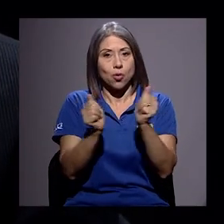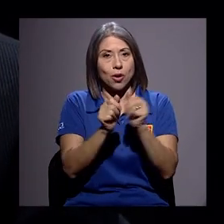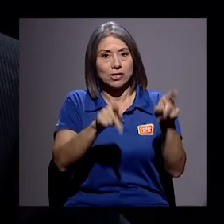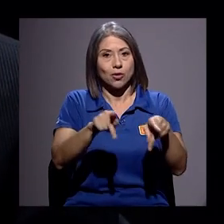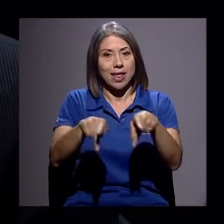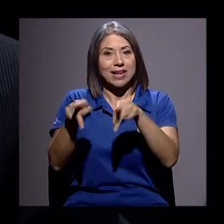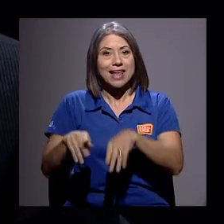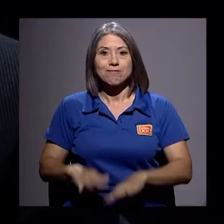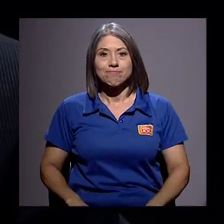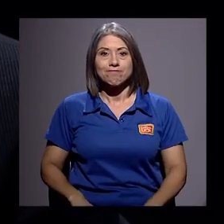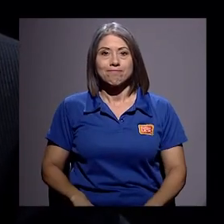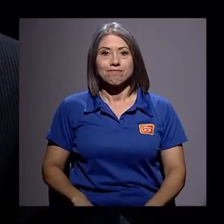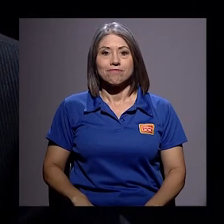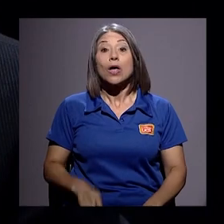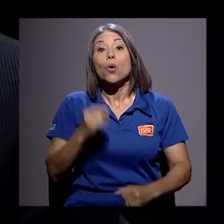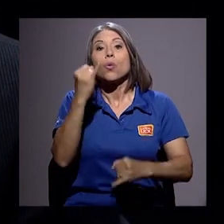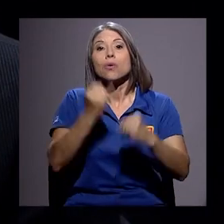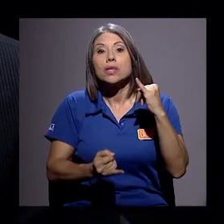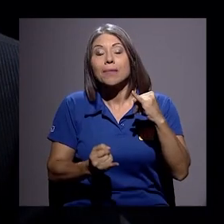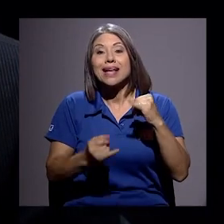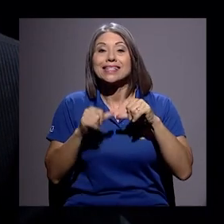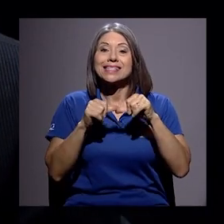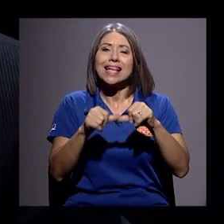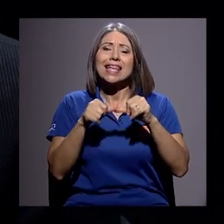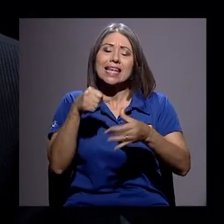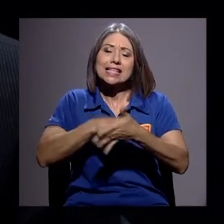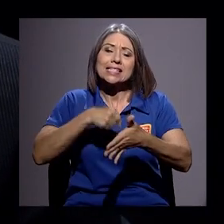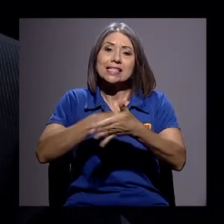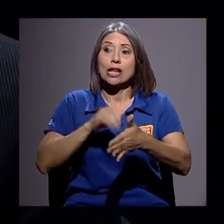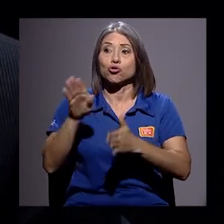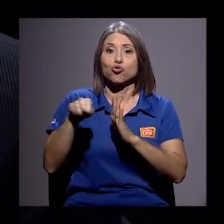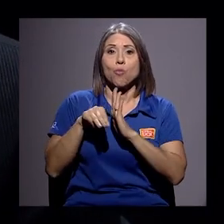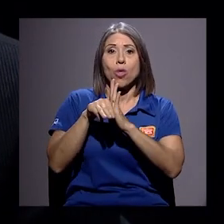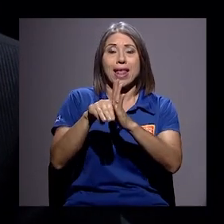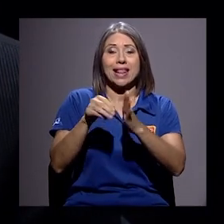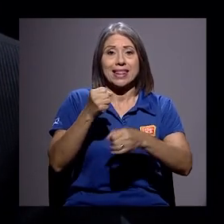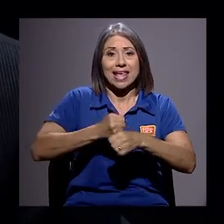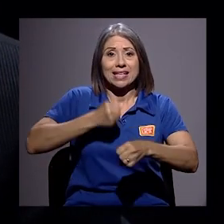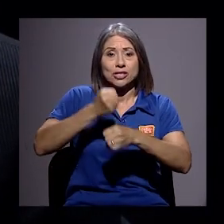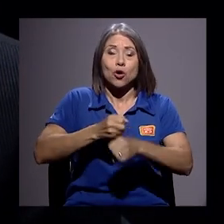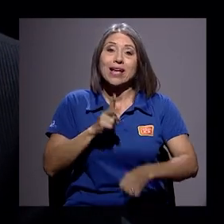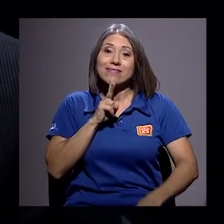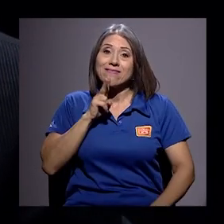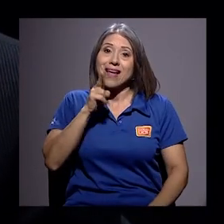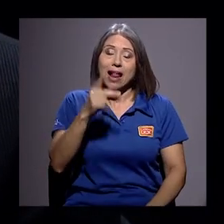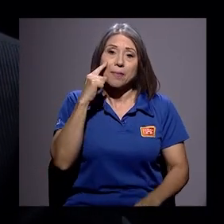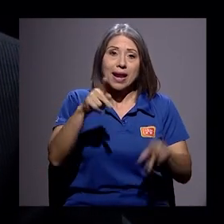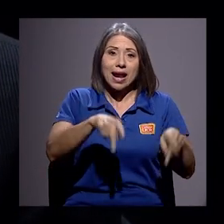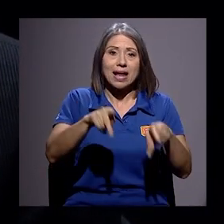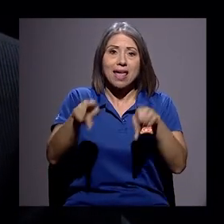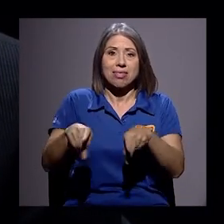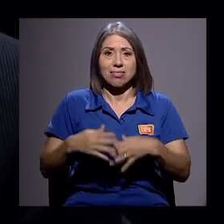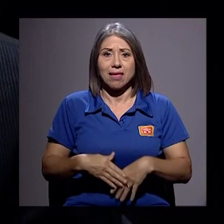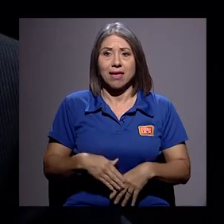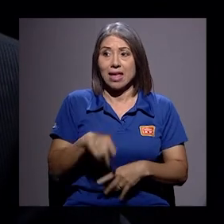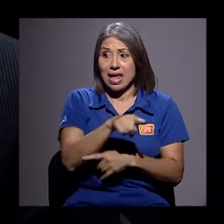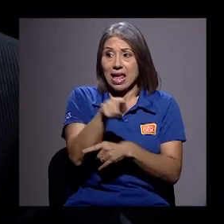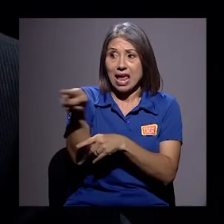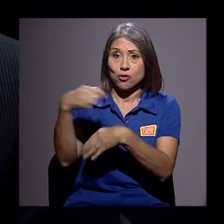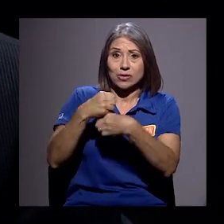seguir insistiendo en que el modelo de gestión que tienen es un modelo de gestión real verdad para la gente que la corrupción que ellos gestionan